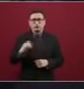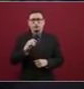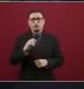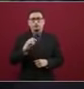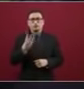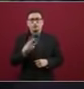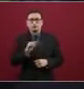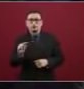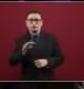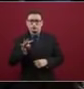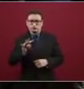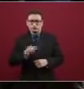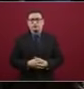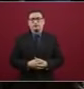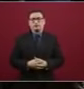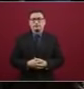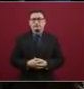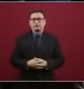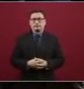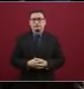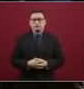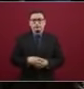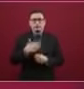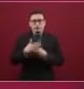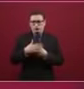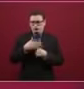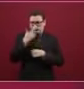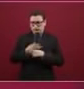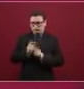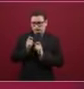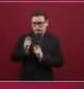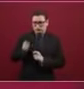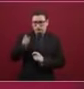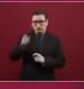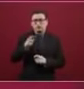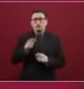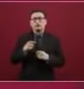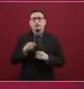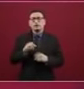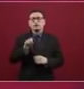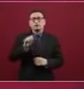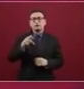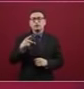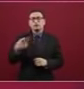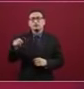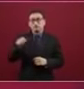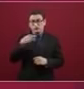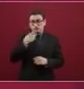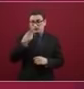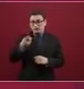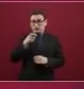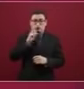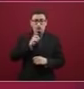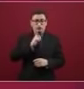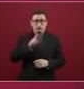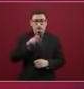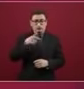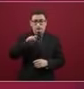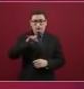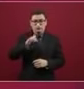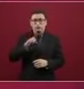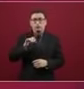30001122003-19. Le voy a pedir a la oficial mayor de Hacienda, a Raquel Buenrostro, que nos informe sobre